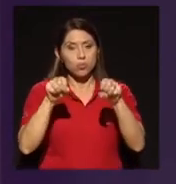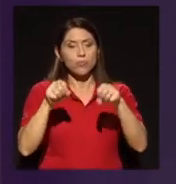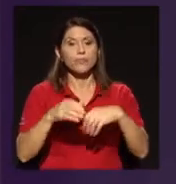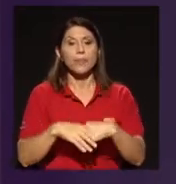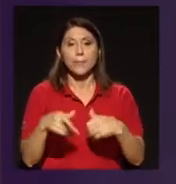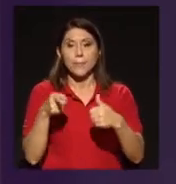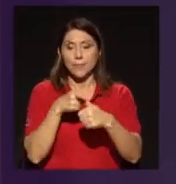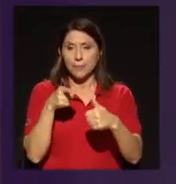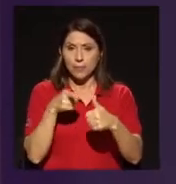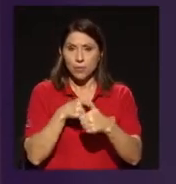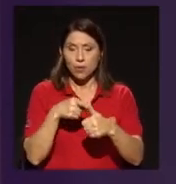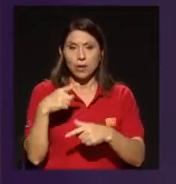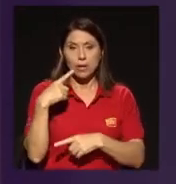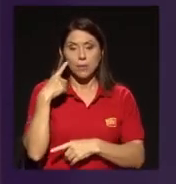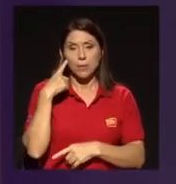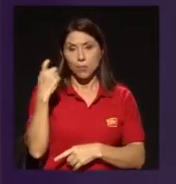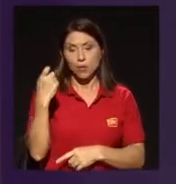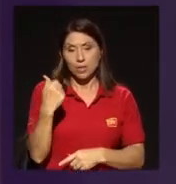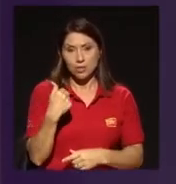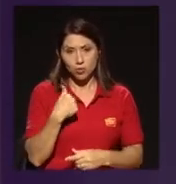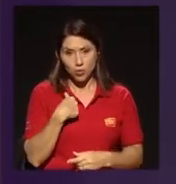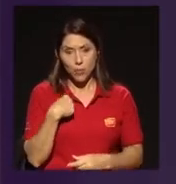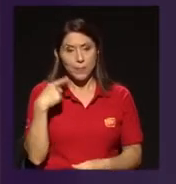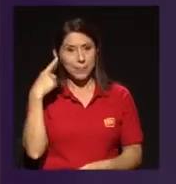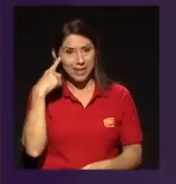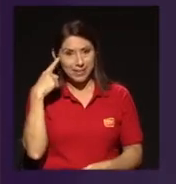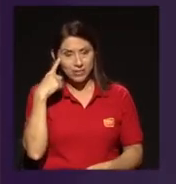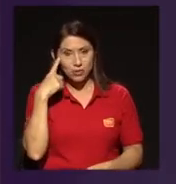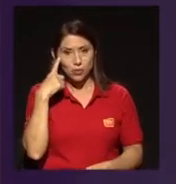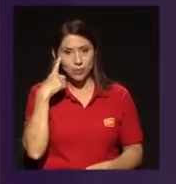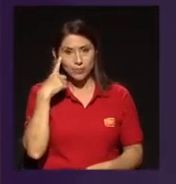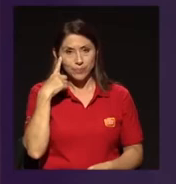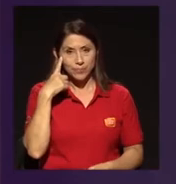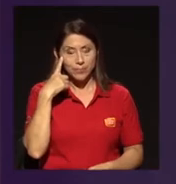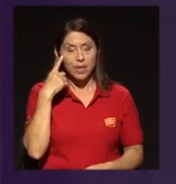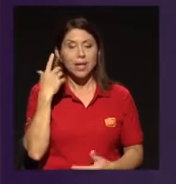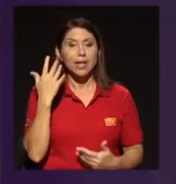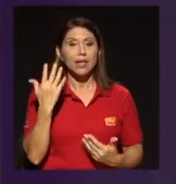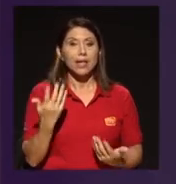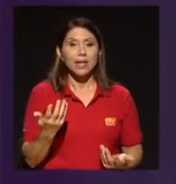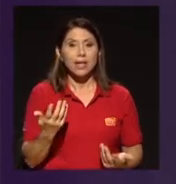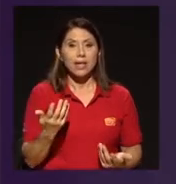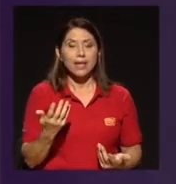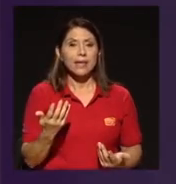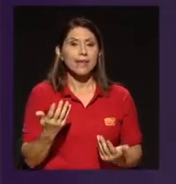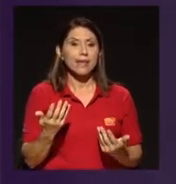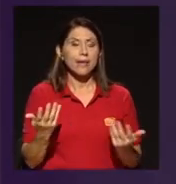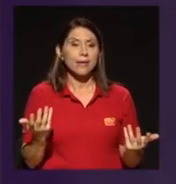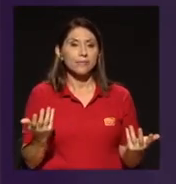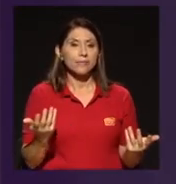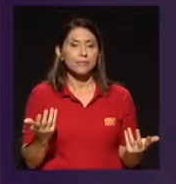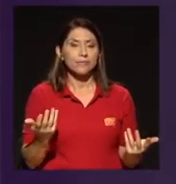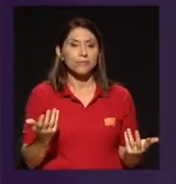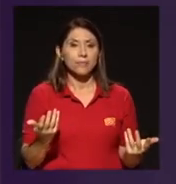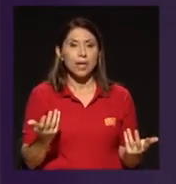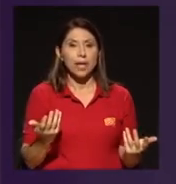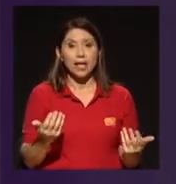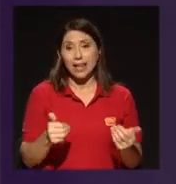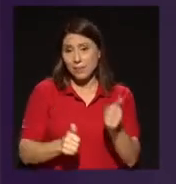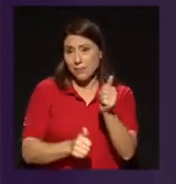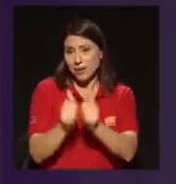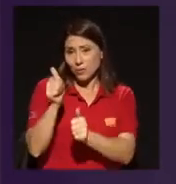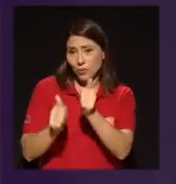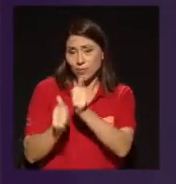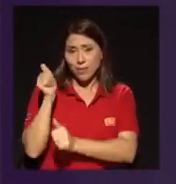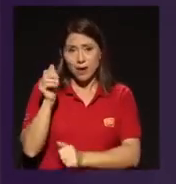En primer lugar, porque yo pienso, y yo creo que es así, de que la mayor parte